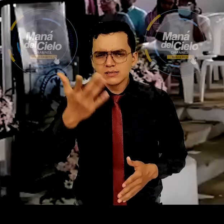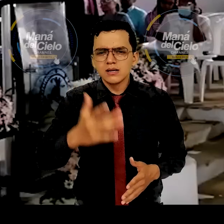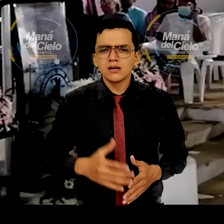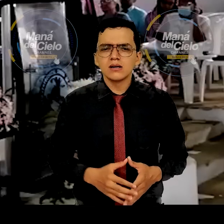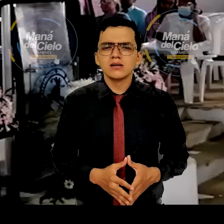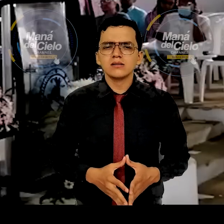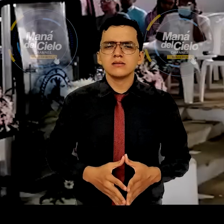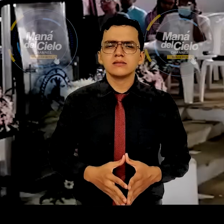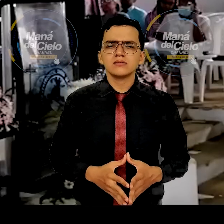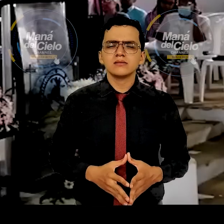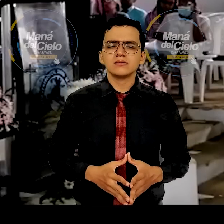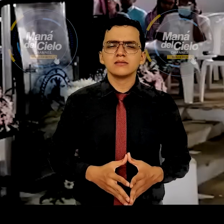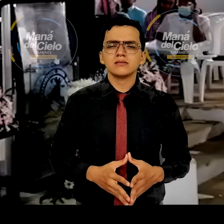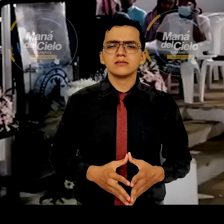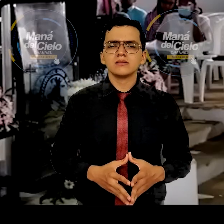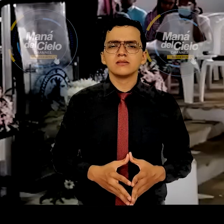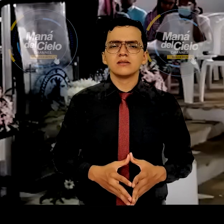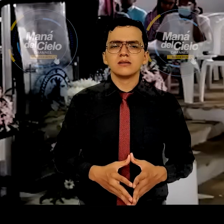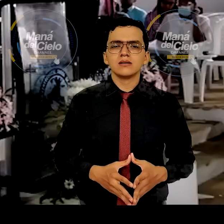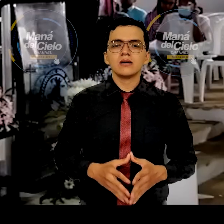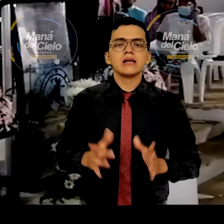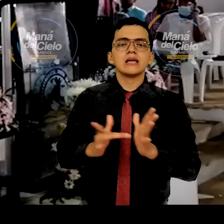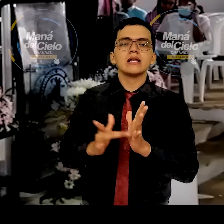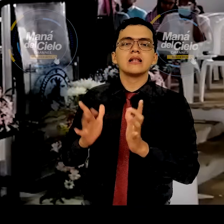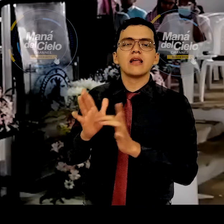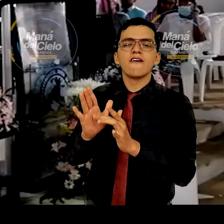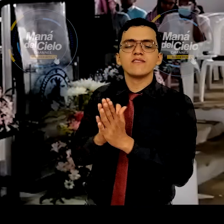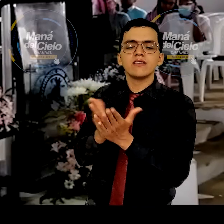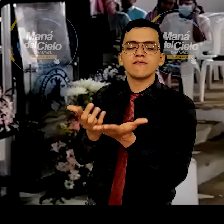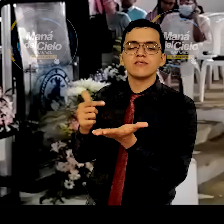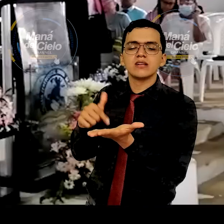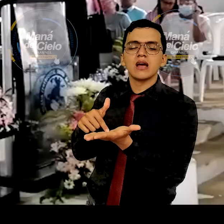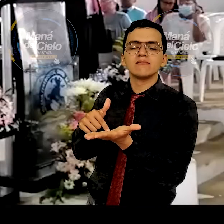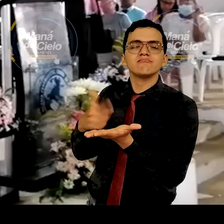¿Qué piensa la Biblia de la muerte?